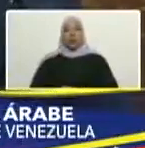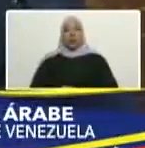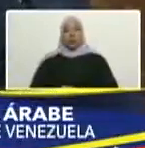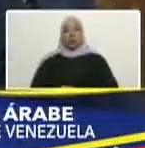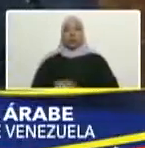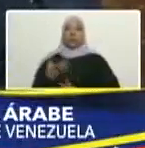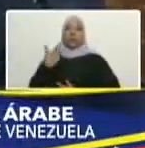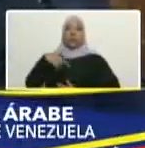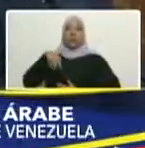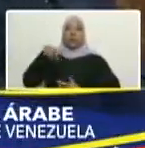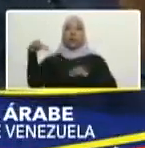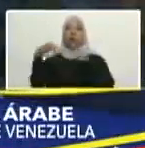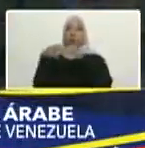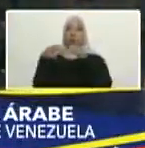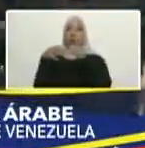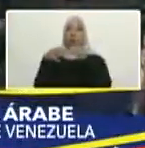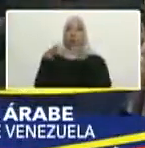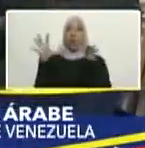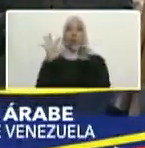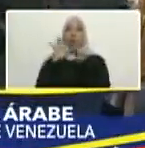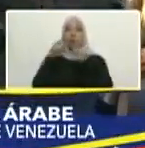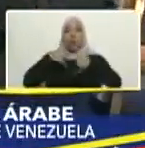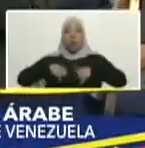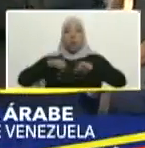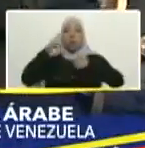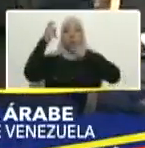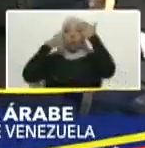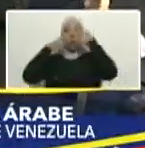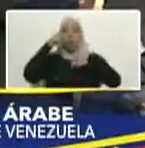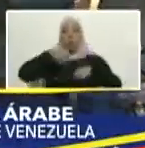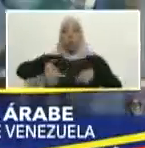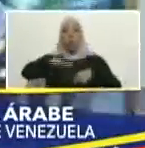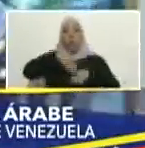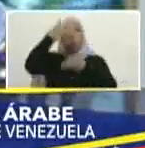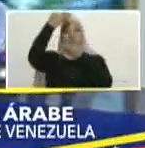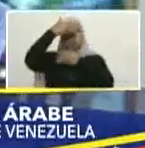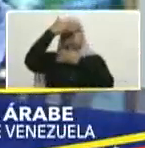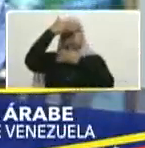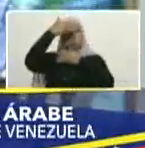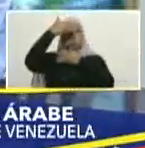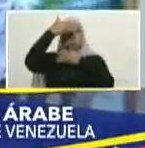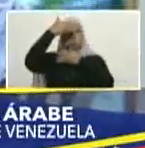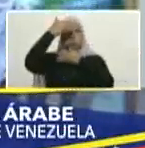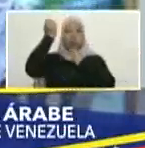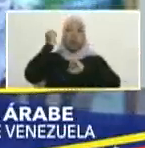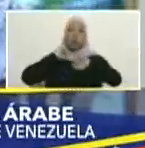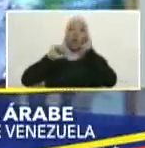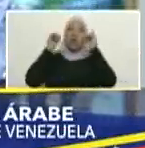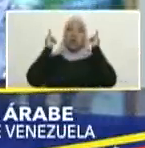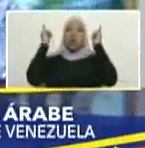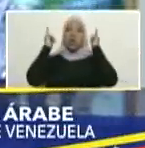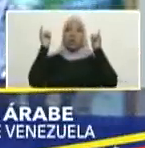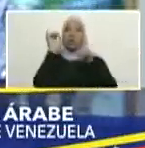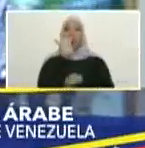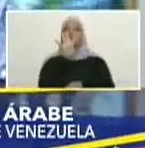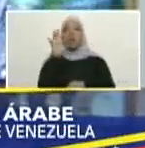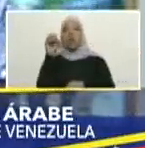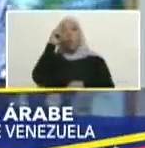El Frente Polisario, único y legítimo representante del pueblo saharaui, celebra su